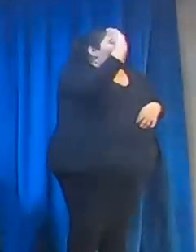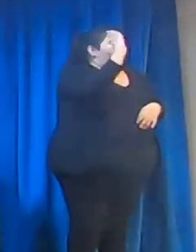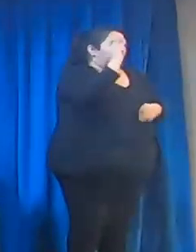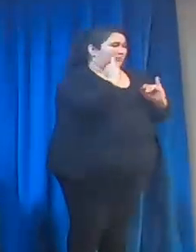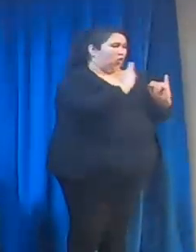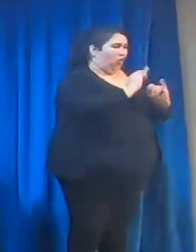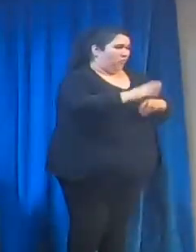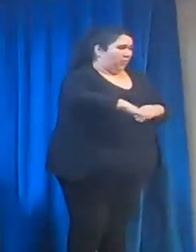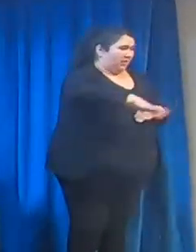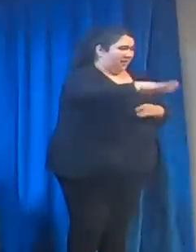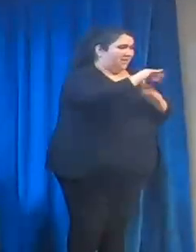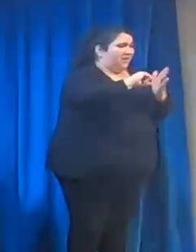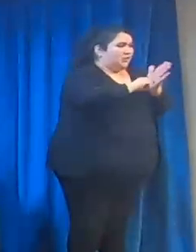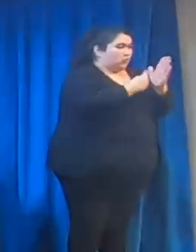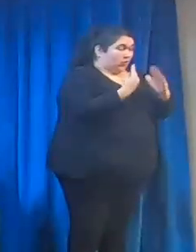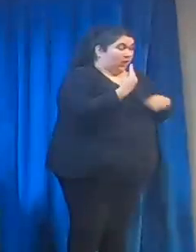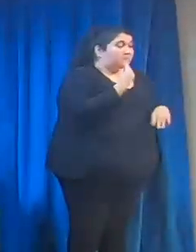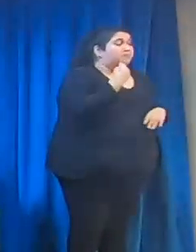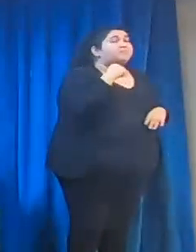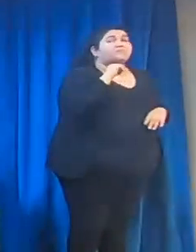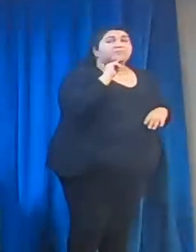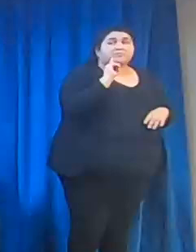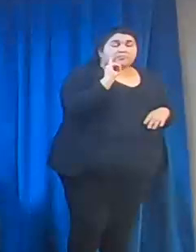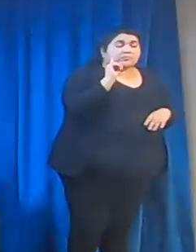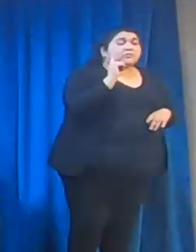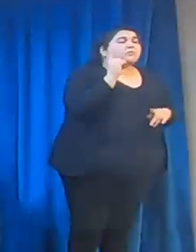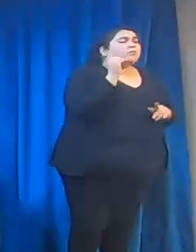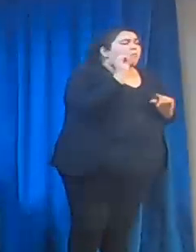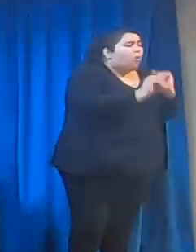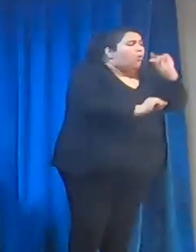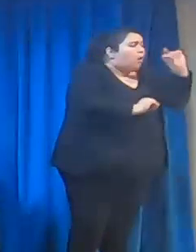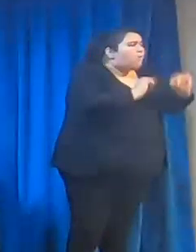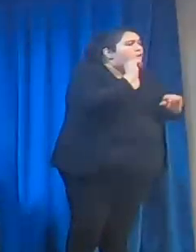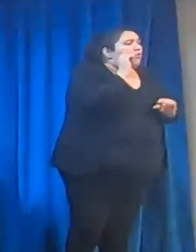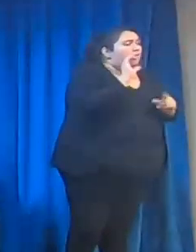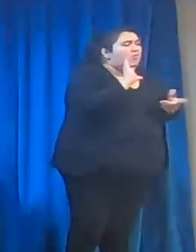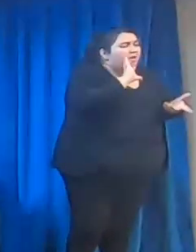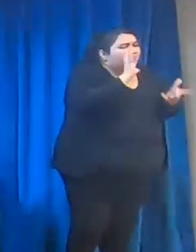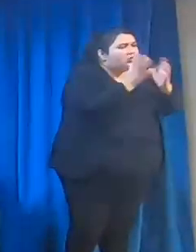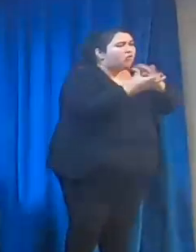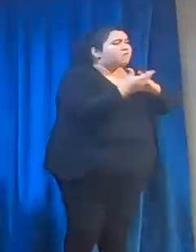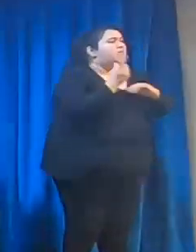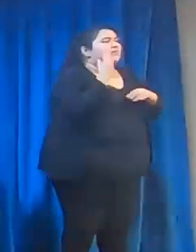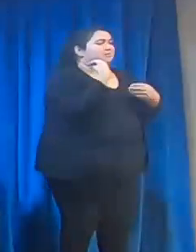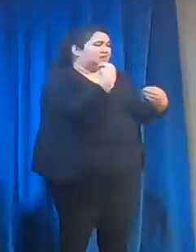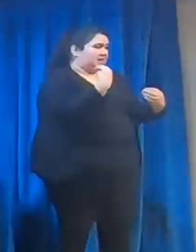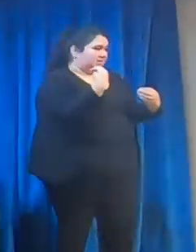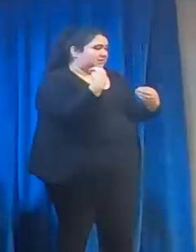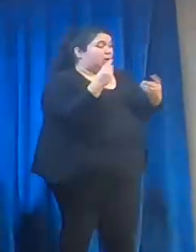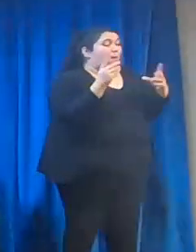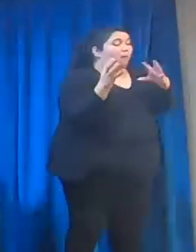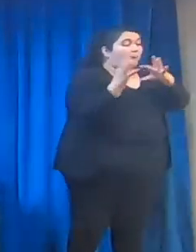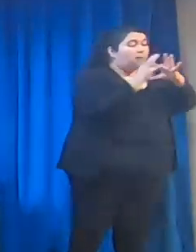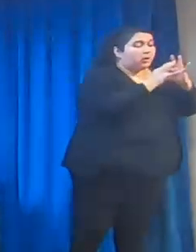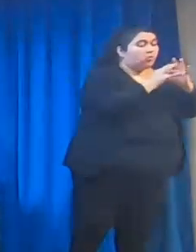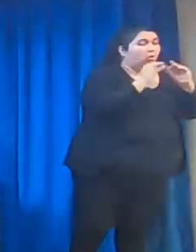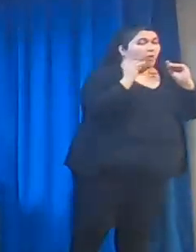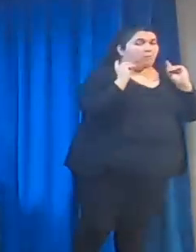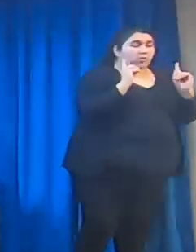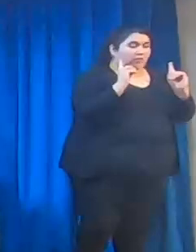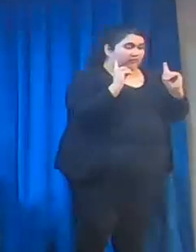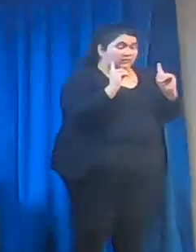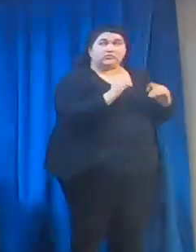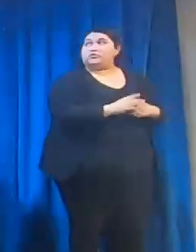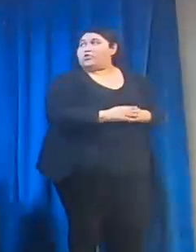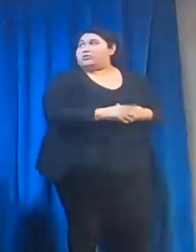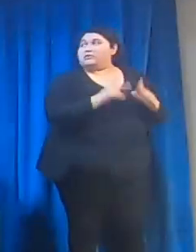Ciudad de Buenos Aires, en los que procuré reconstruir la manera en la que se configuran estos vínculos entre profesores